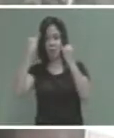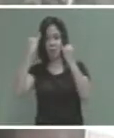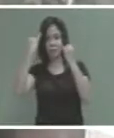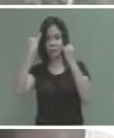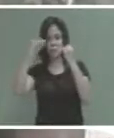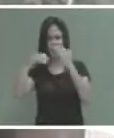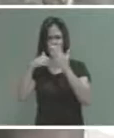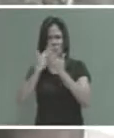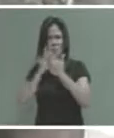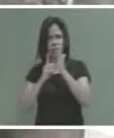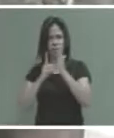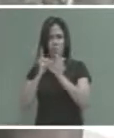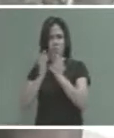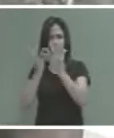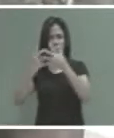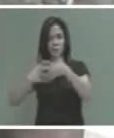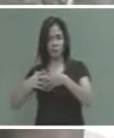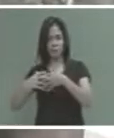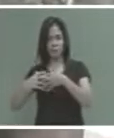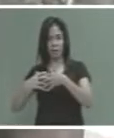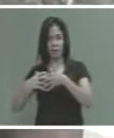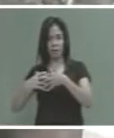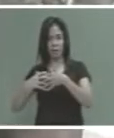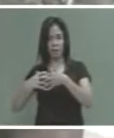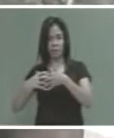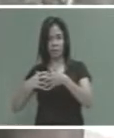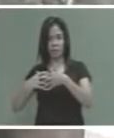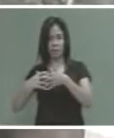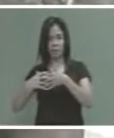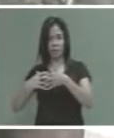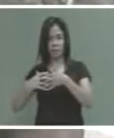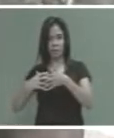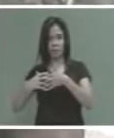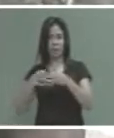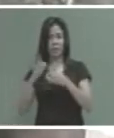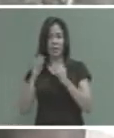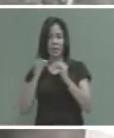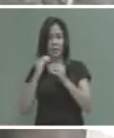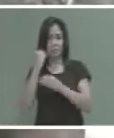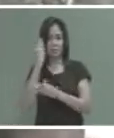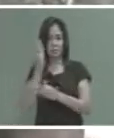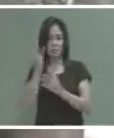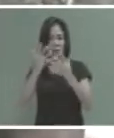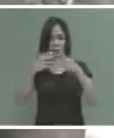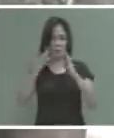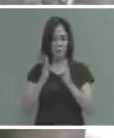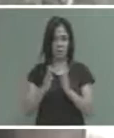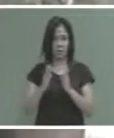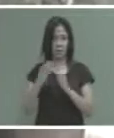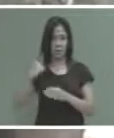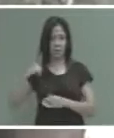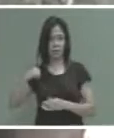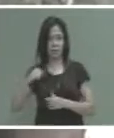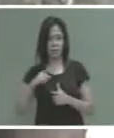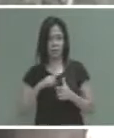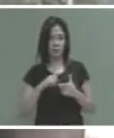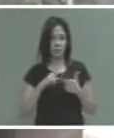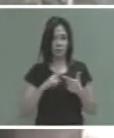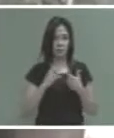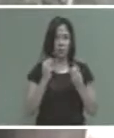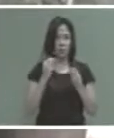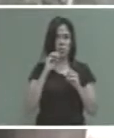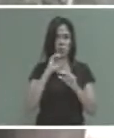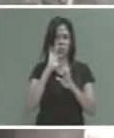empresario. Obviamente te vas más fácil siendo empresario que artista. Así que sí fue un shock cultural después de haber estado